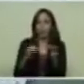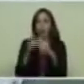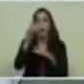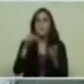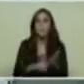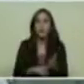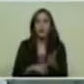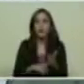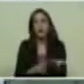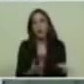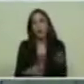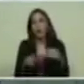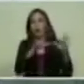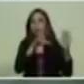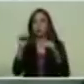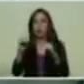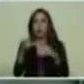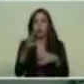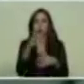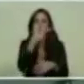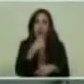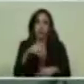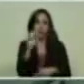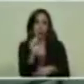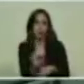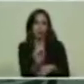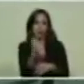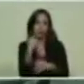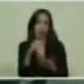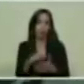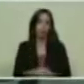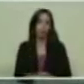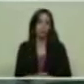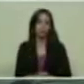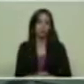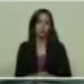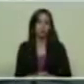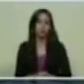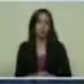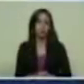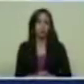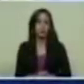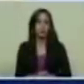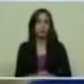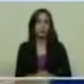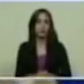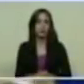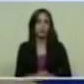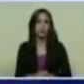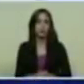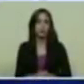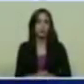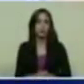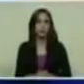1.800 bolívares, y de ahí va creciendo un petro, petro y medio, dos petros, de acuerdo a la